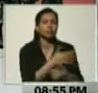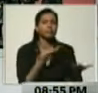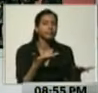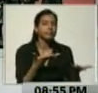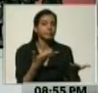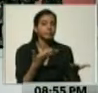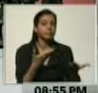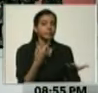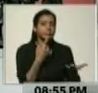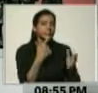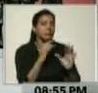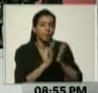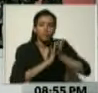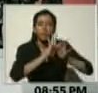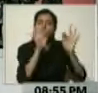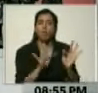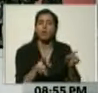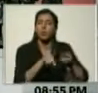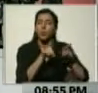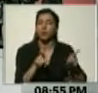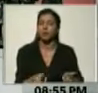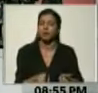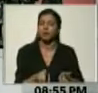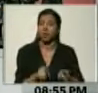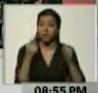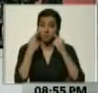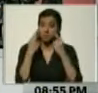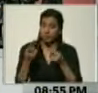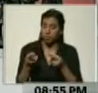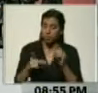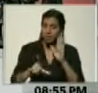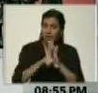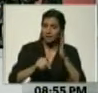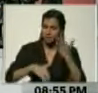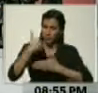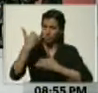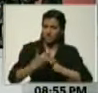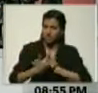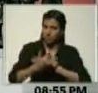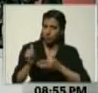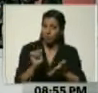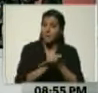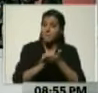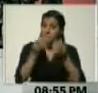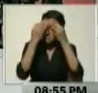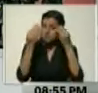Entonces yo veo aquí, ¿ven? Y aquí está. Ley de amnistía. Dice que se hicieron